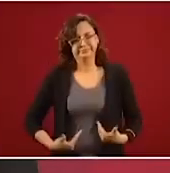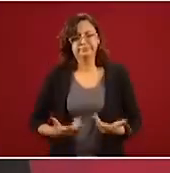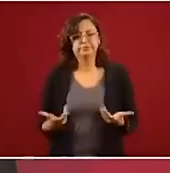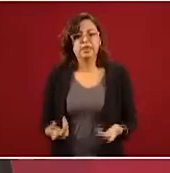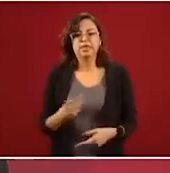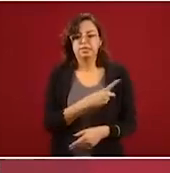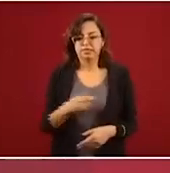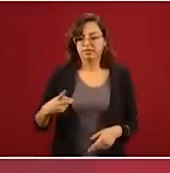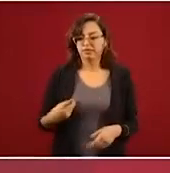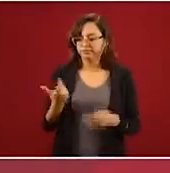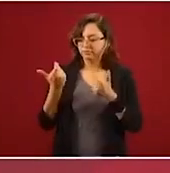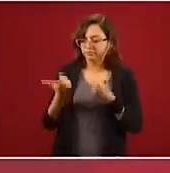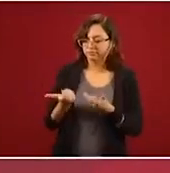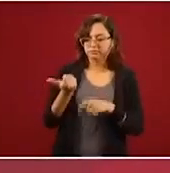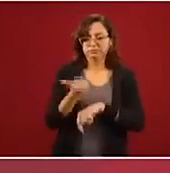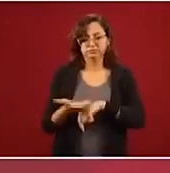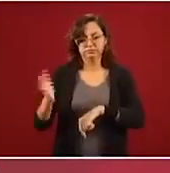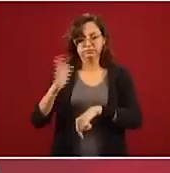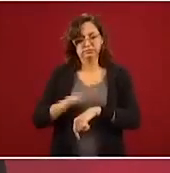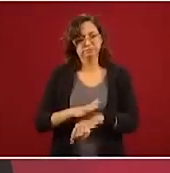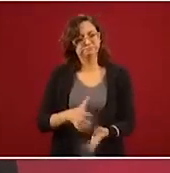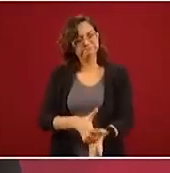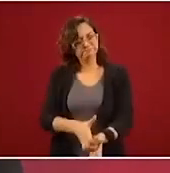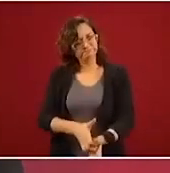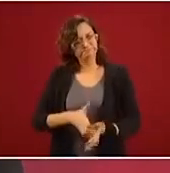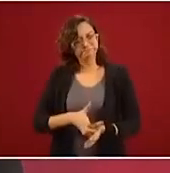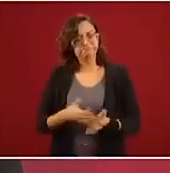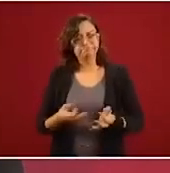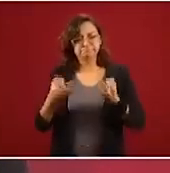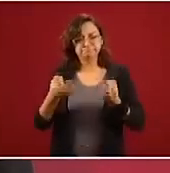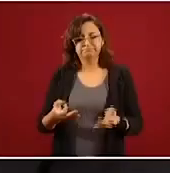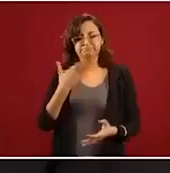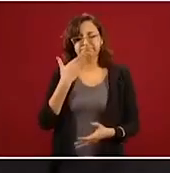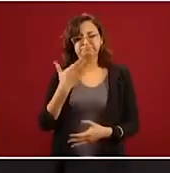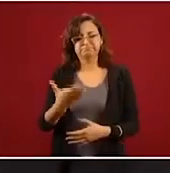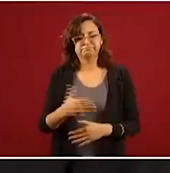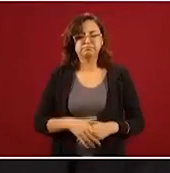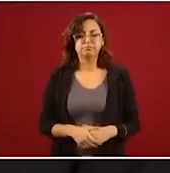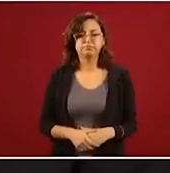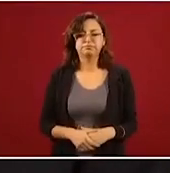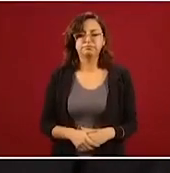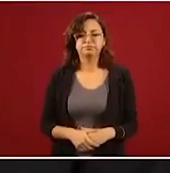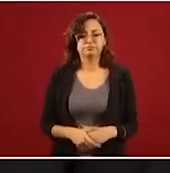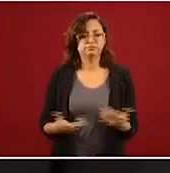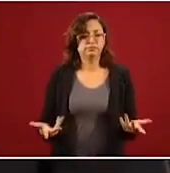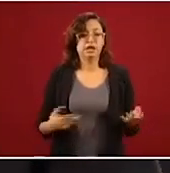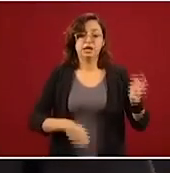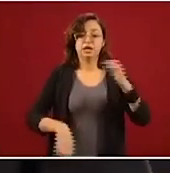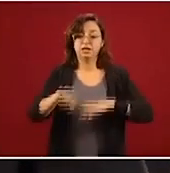tenemos que administrar bien el presupuesto, no porque se trata de una empresa